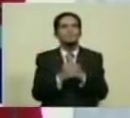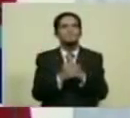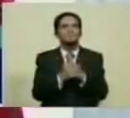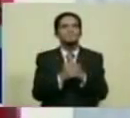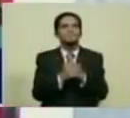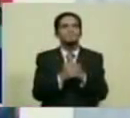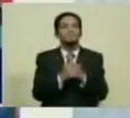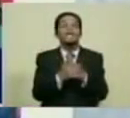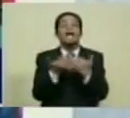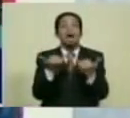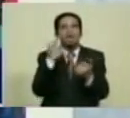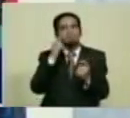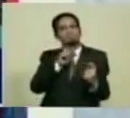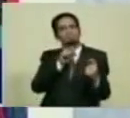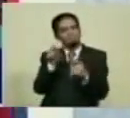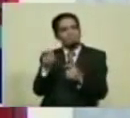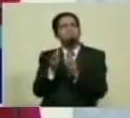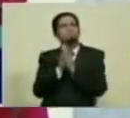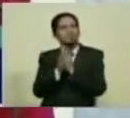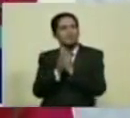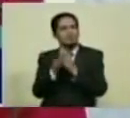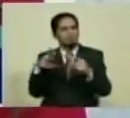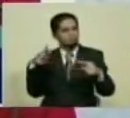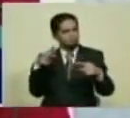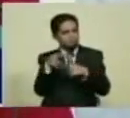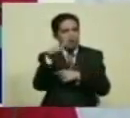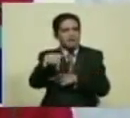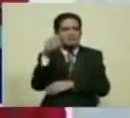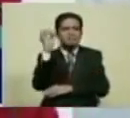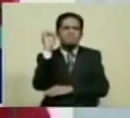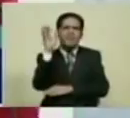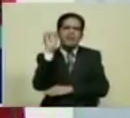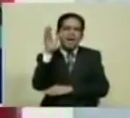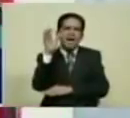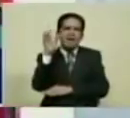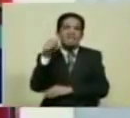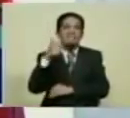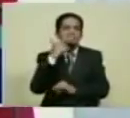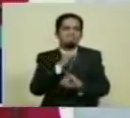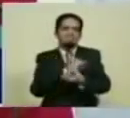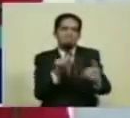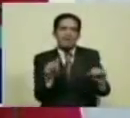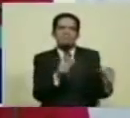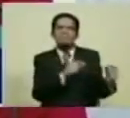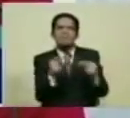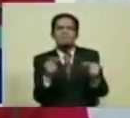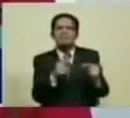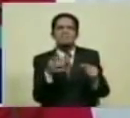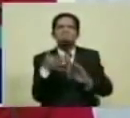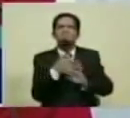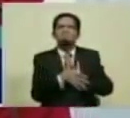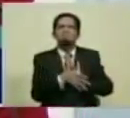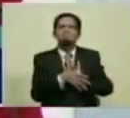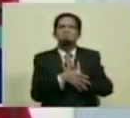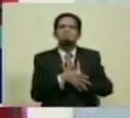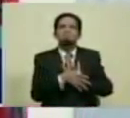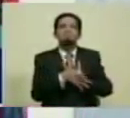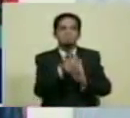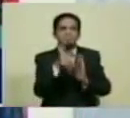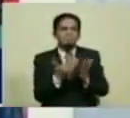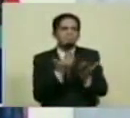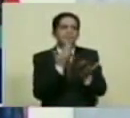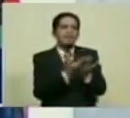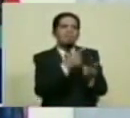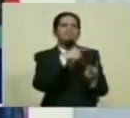corresponde a usted hoy instalar esta plenaria que cierra con este gran debate que tiene para plantear las